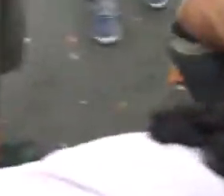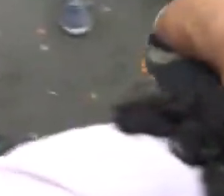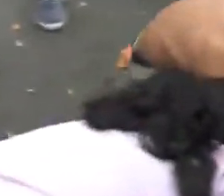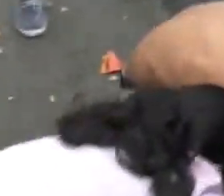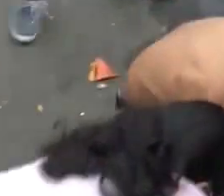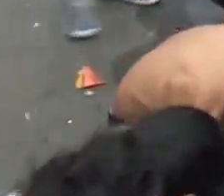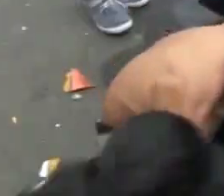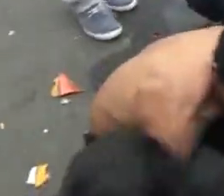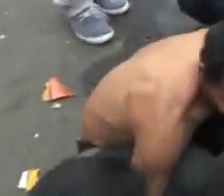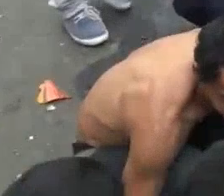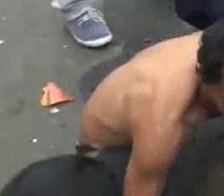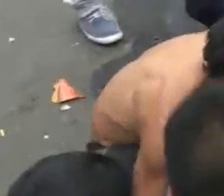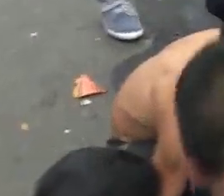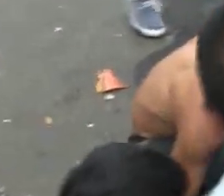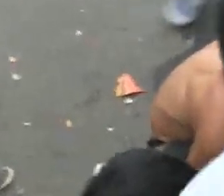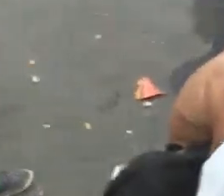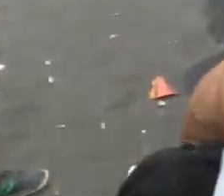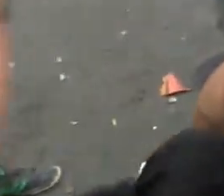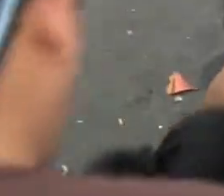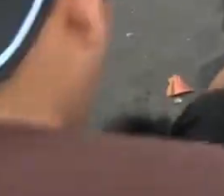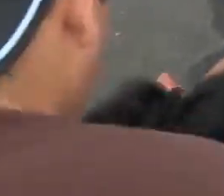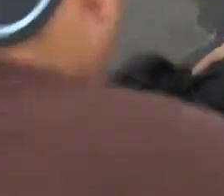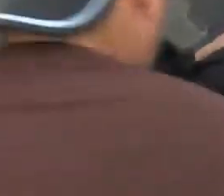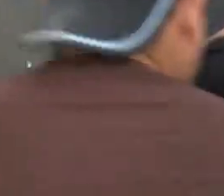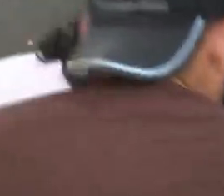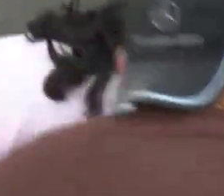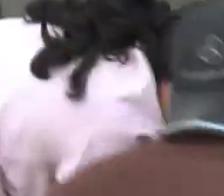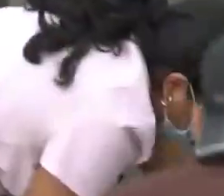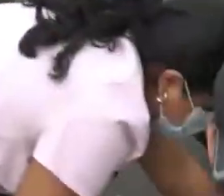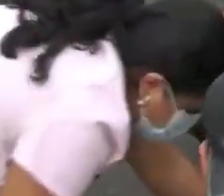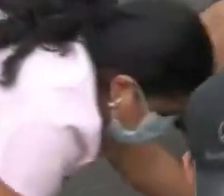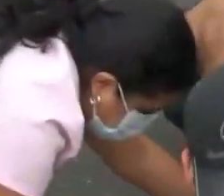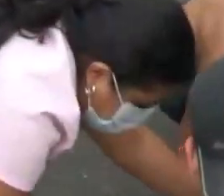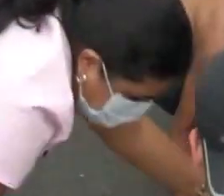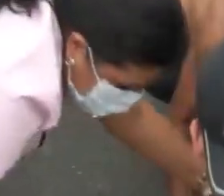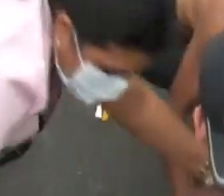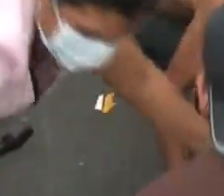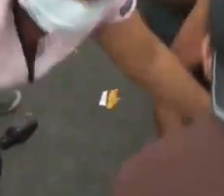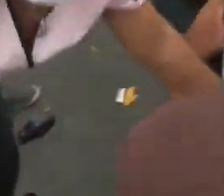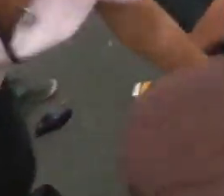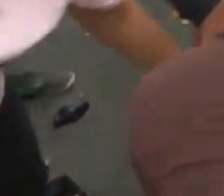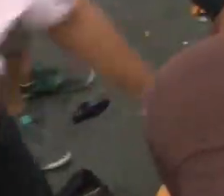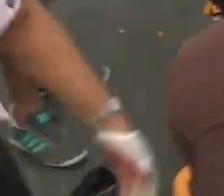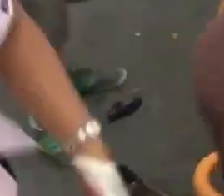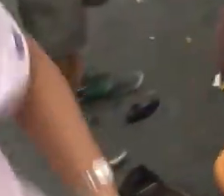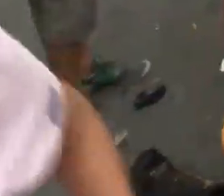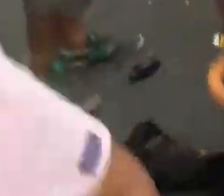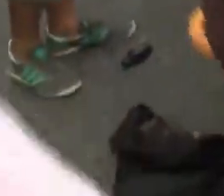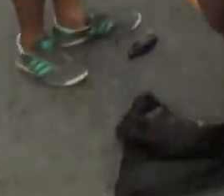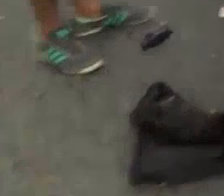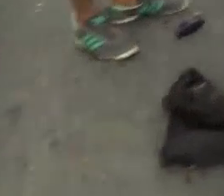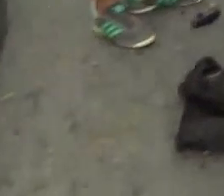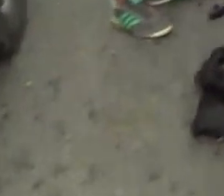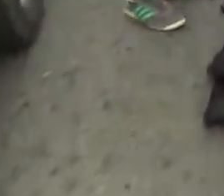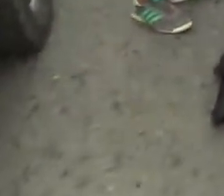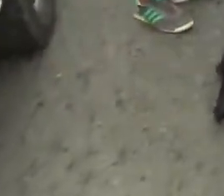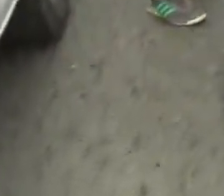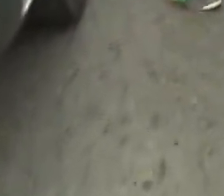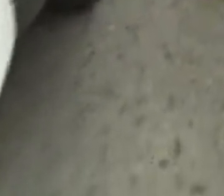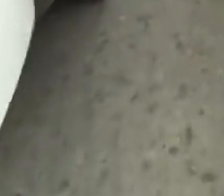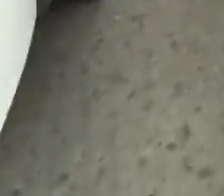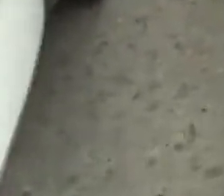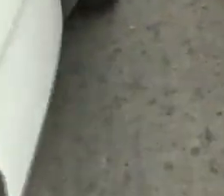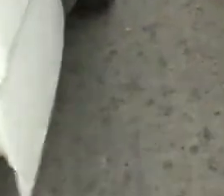circulaba en su motocicleta y se impactó contra un bus de la línea 3 que cubría esa ruta. Afortunadamente para el herido pasaba por ahí